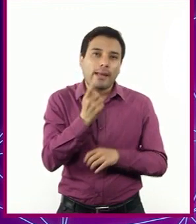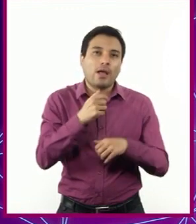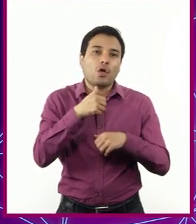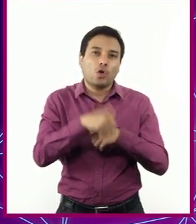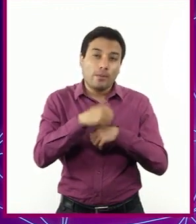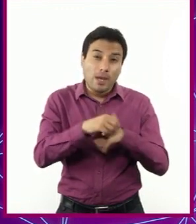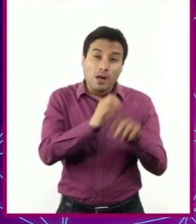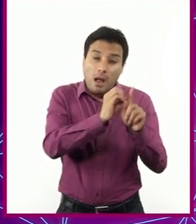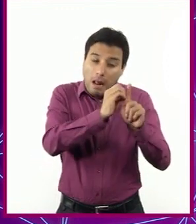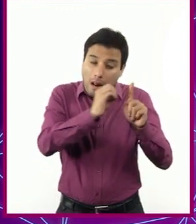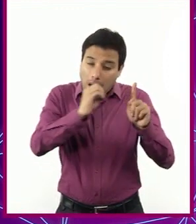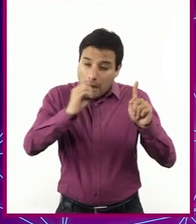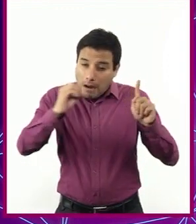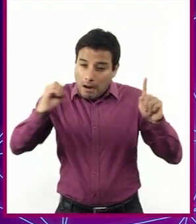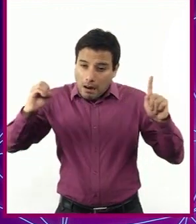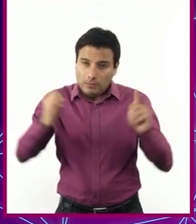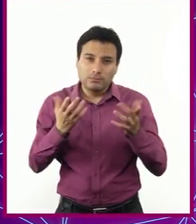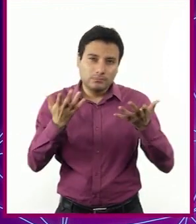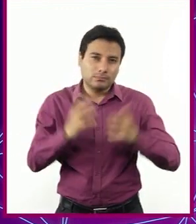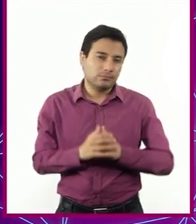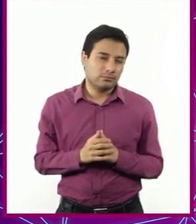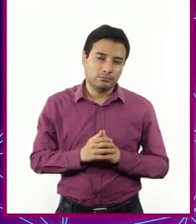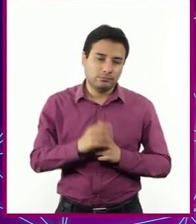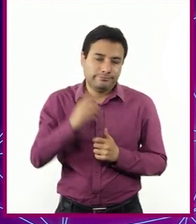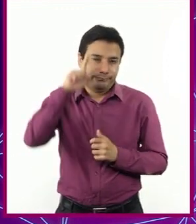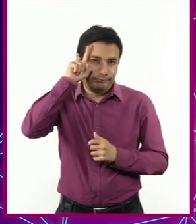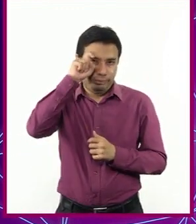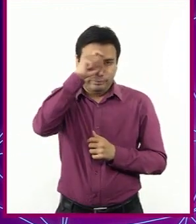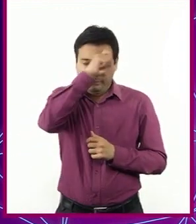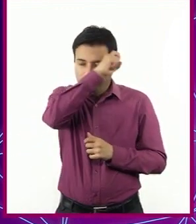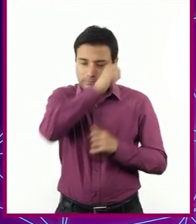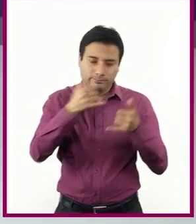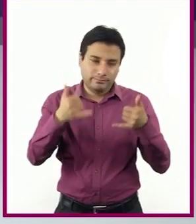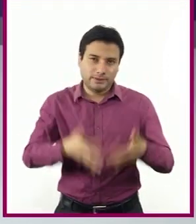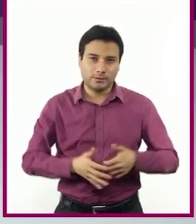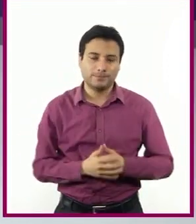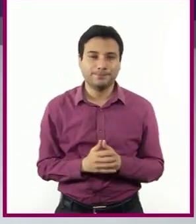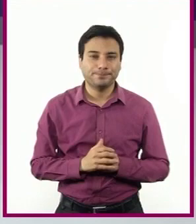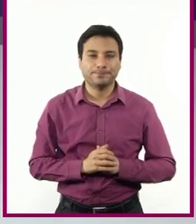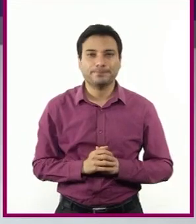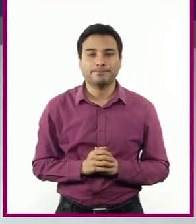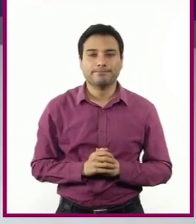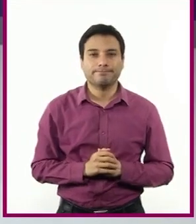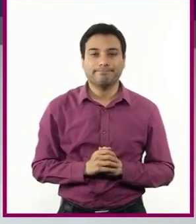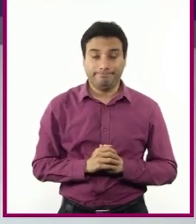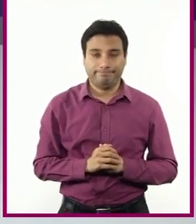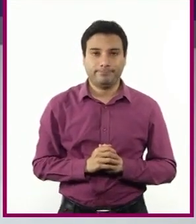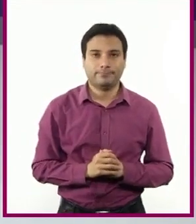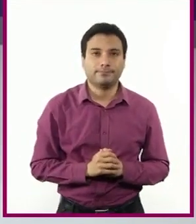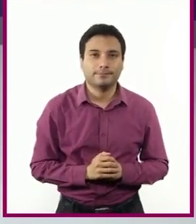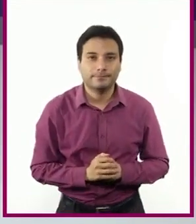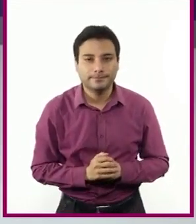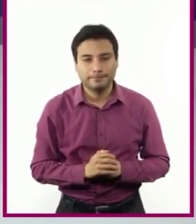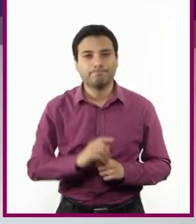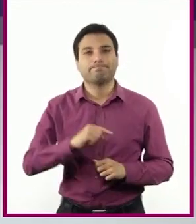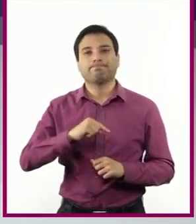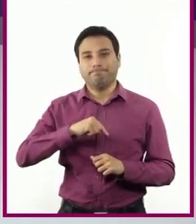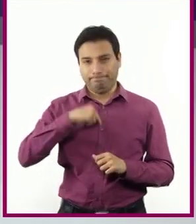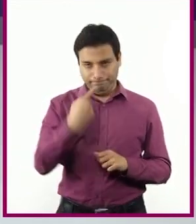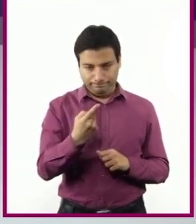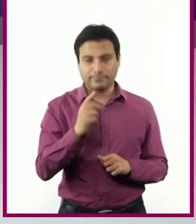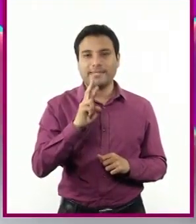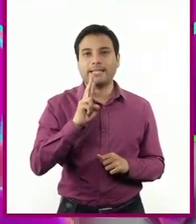muy pequeñas, evitando la representación con muchos ceros. Ahora les propongo el siguiente